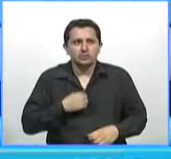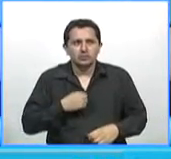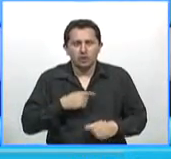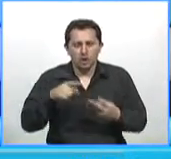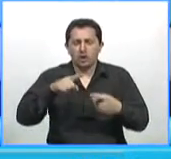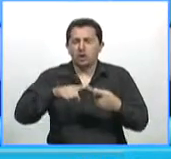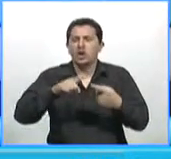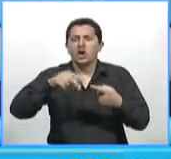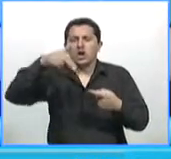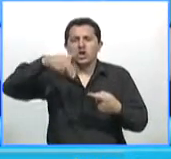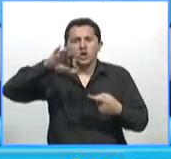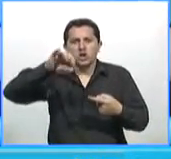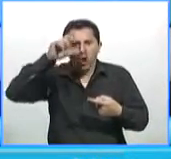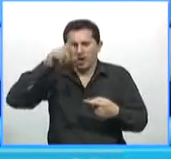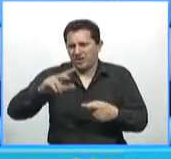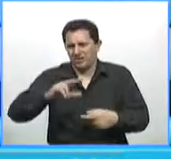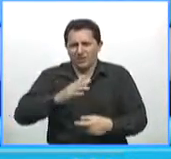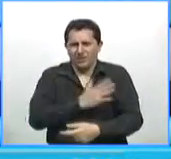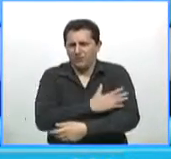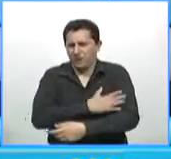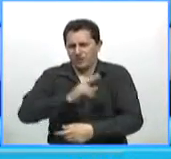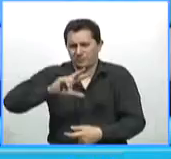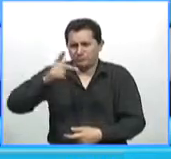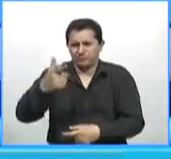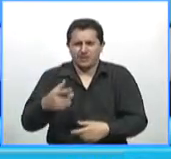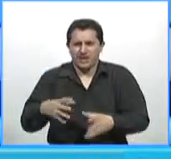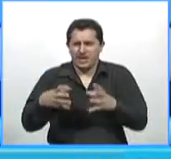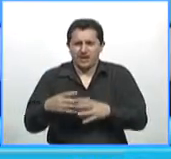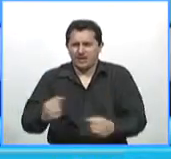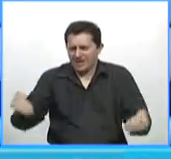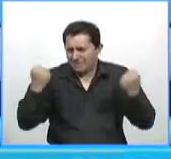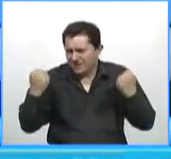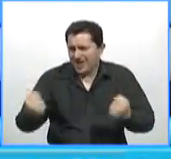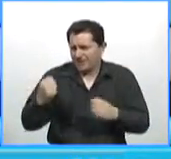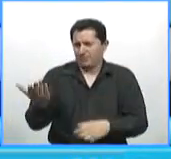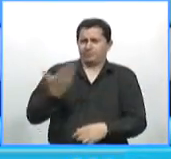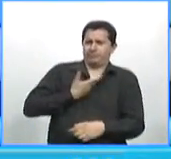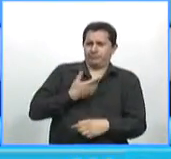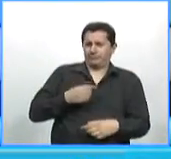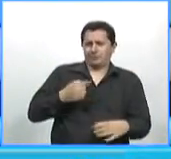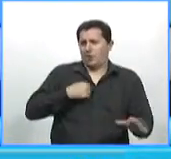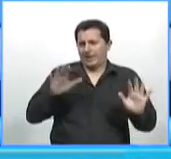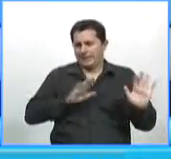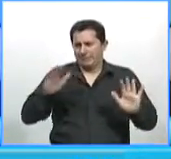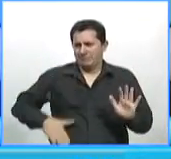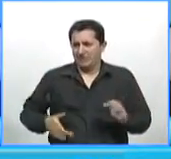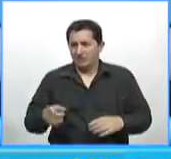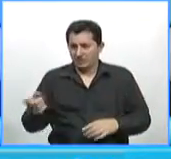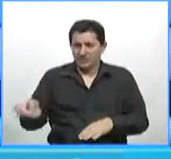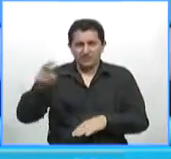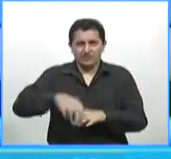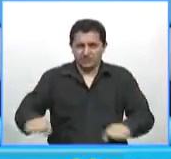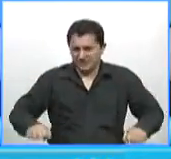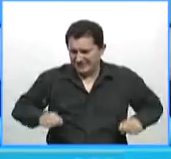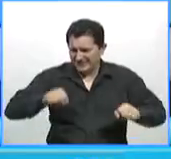Noé, que tiene el triple de fuerza que yo, imagínate, sí. Arrastradora del equipo, hace gimnasio que me supera a mí como arquera. Claro, se subió y cada vez que